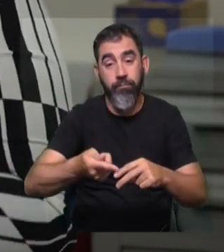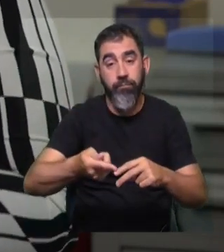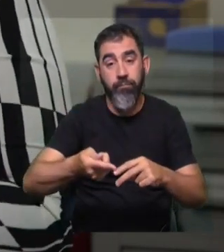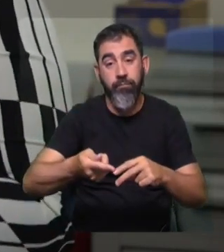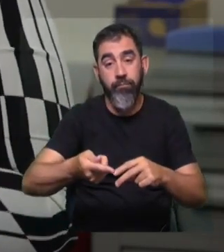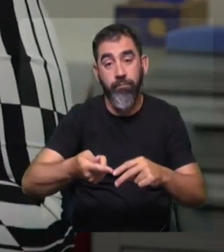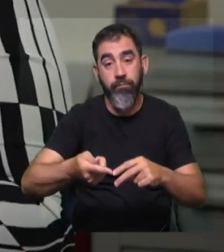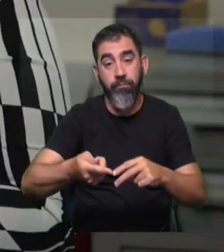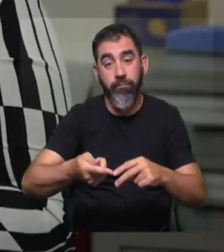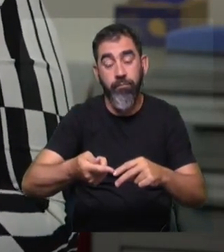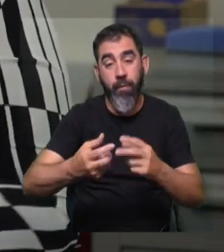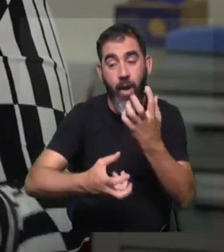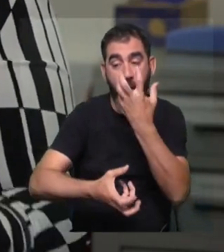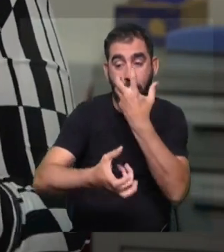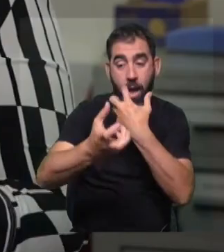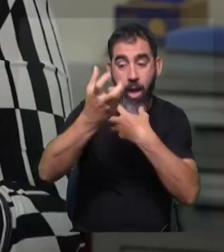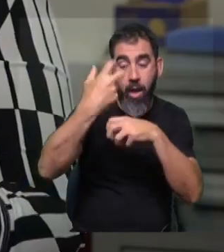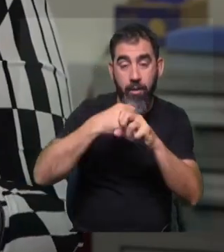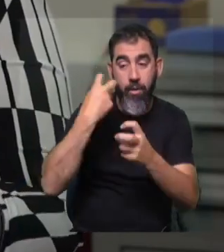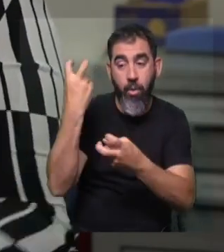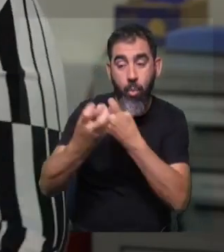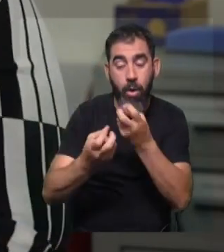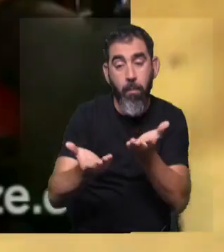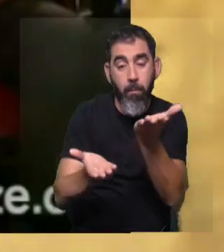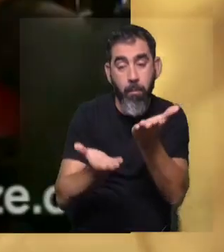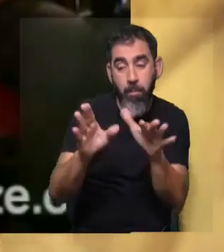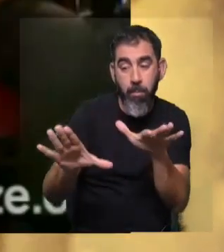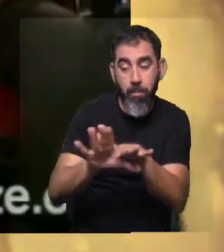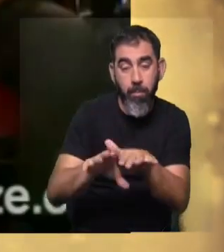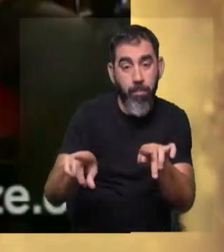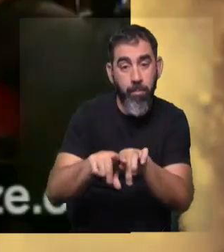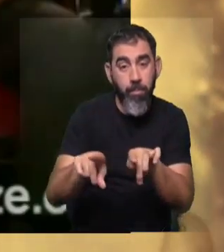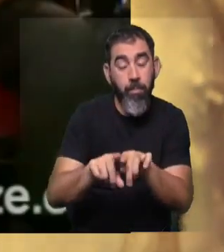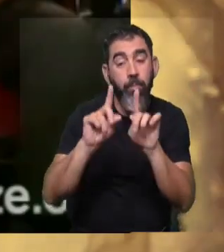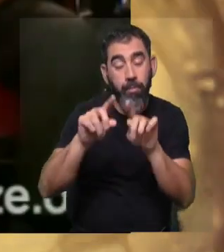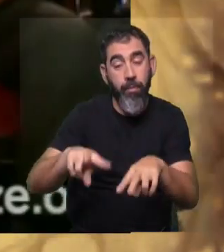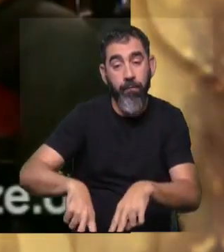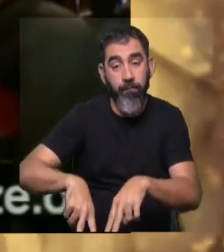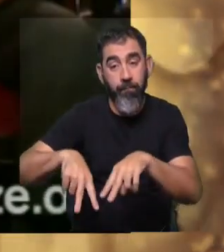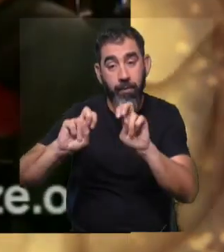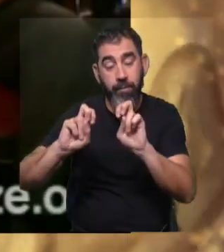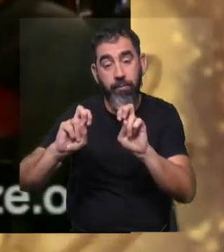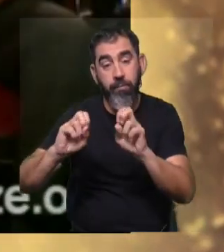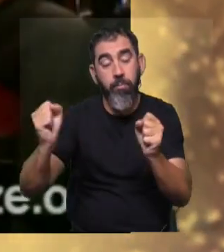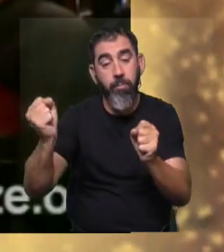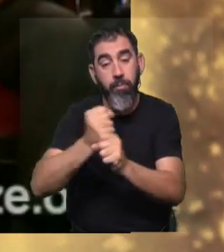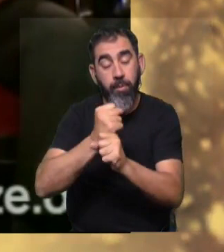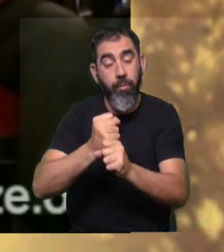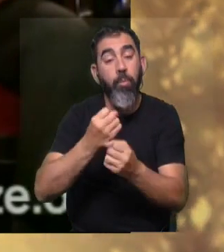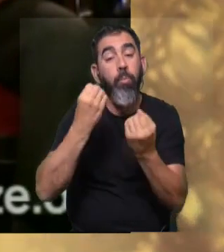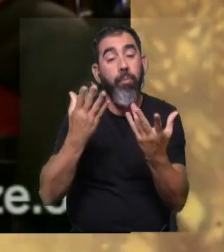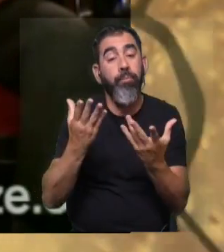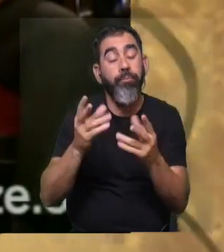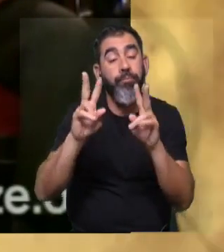a buscar a mamíferos y se encontraron los paralelismos. También hay investigadores que recibieron el Nobel por su